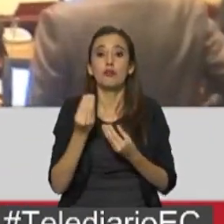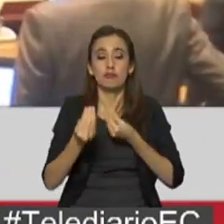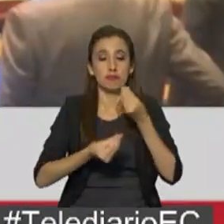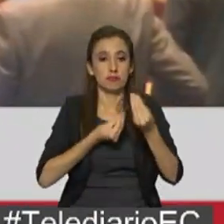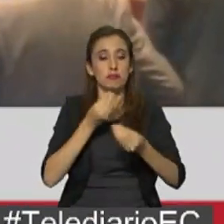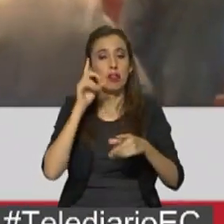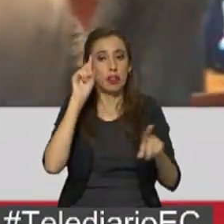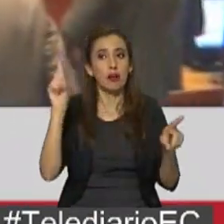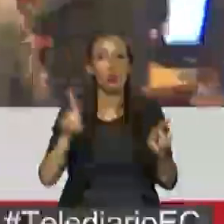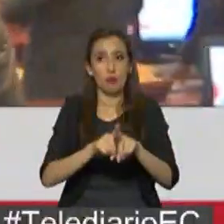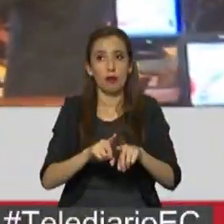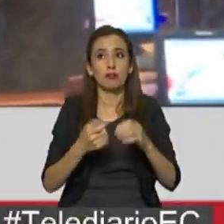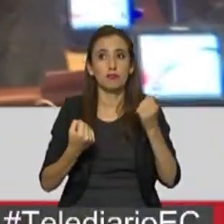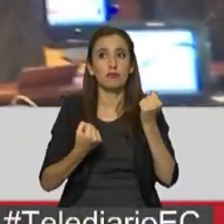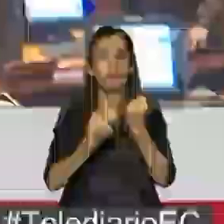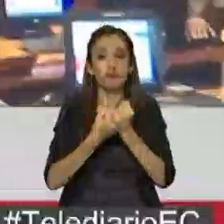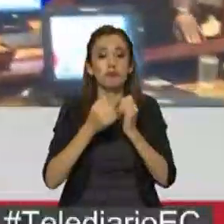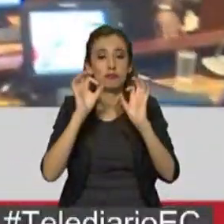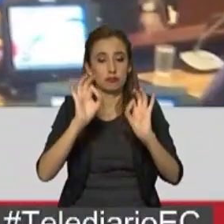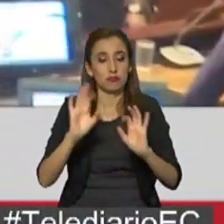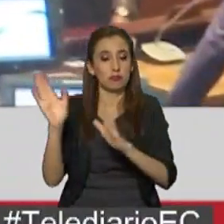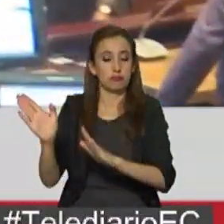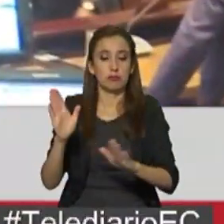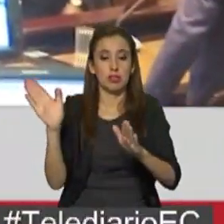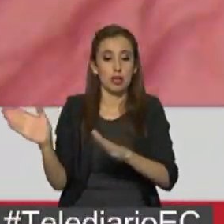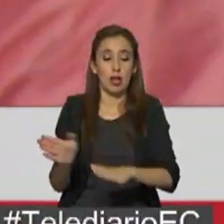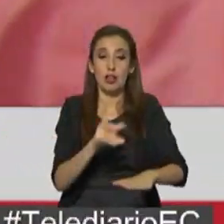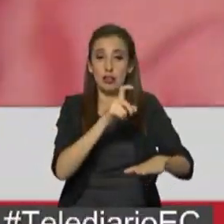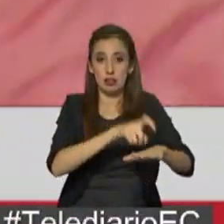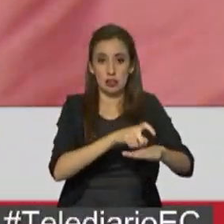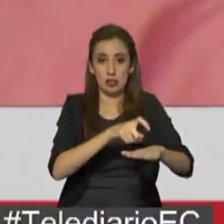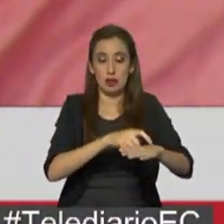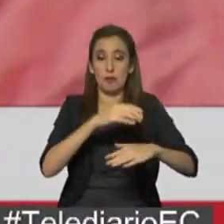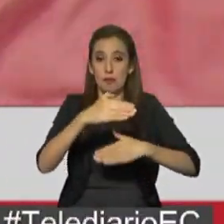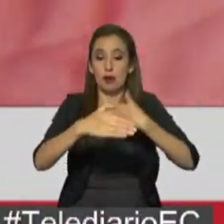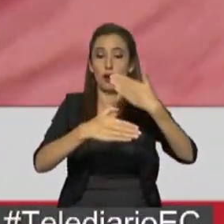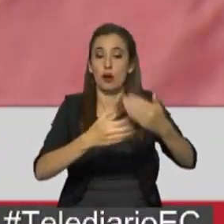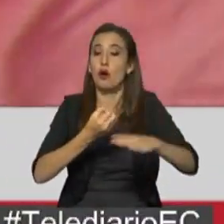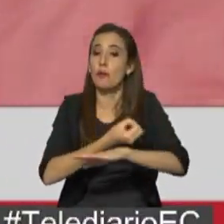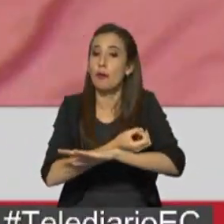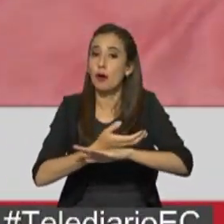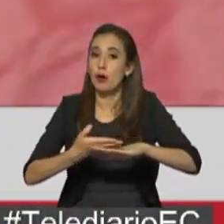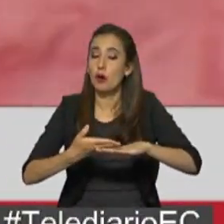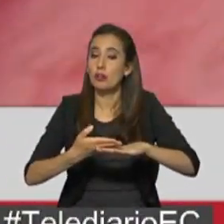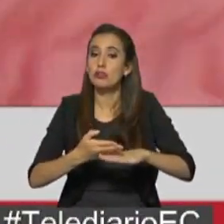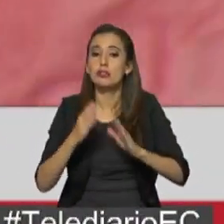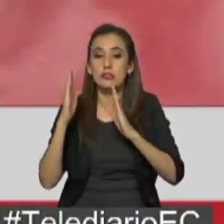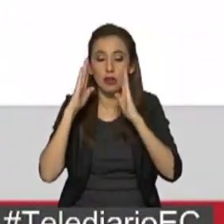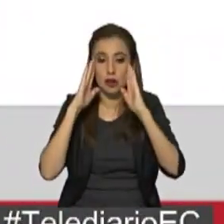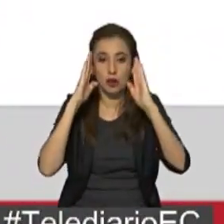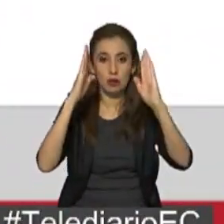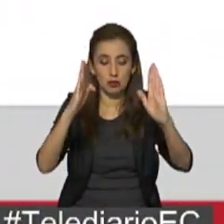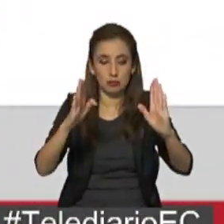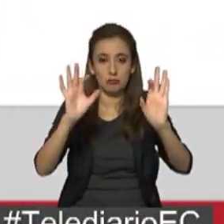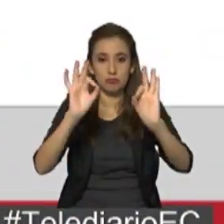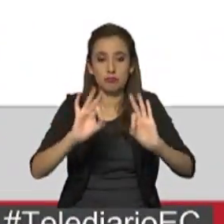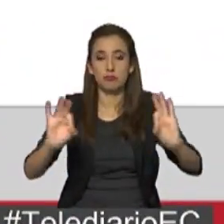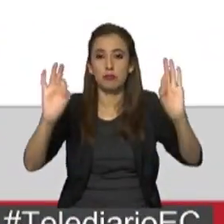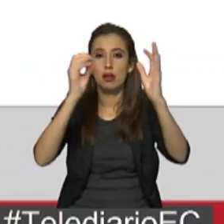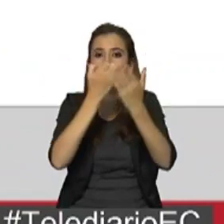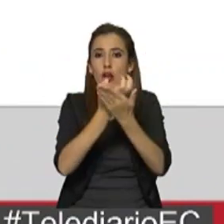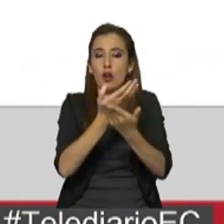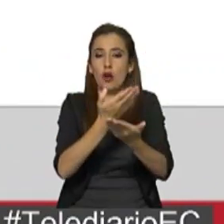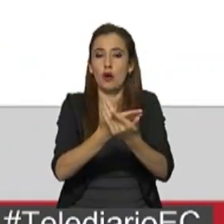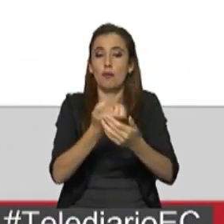manifiesta estar de acuerdo con el planteamiento por un tiempo establecido sin embargo recomienda al ejecutivo canalizar el mismo a través de un proyecto